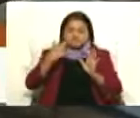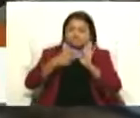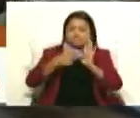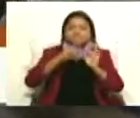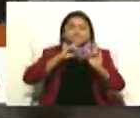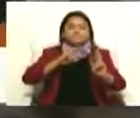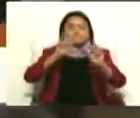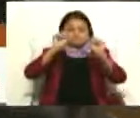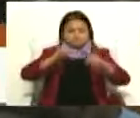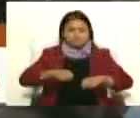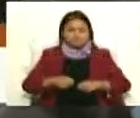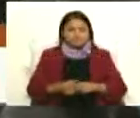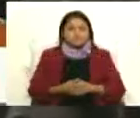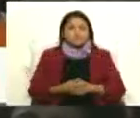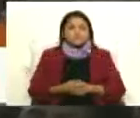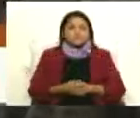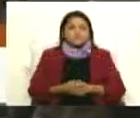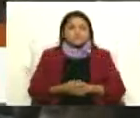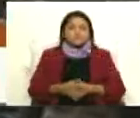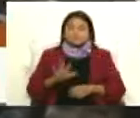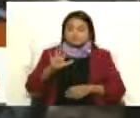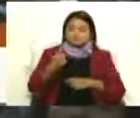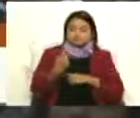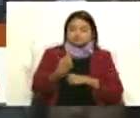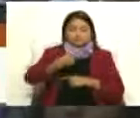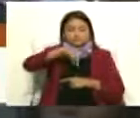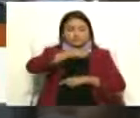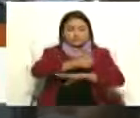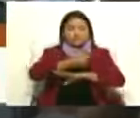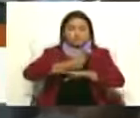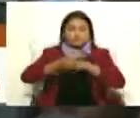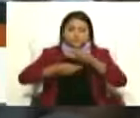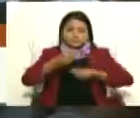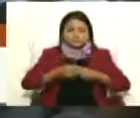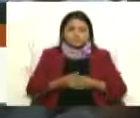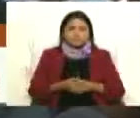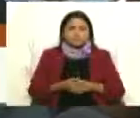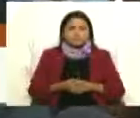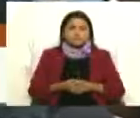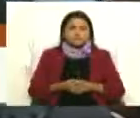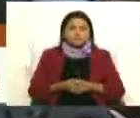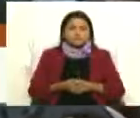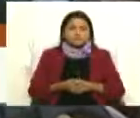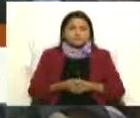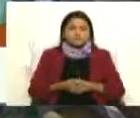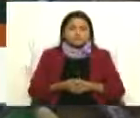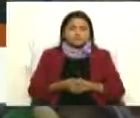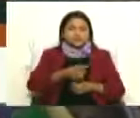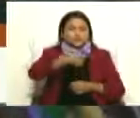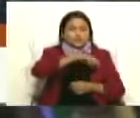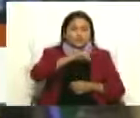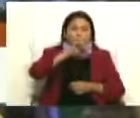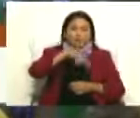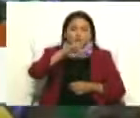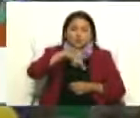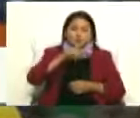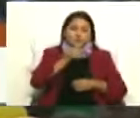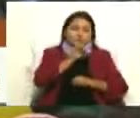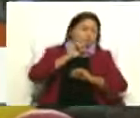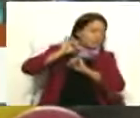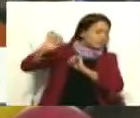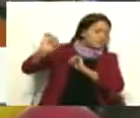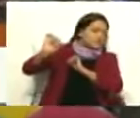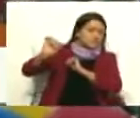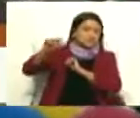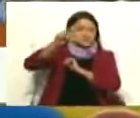que tenemos que hacer. Y eso será el mandato para nosotros. Nunca daremos la espalda a nuestro pueblo. Y cuando